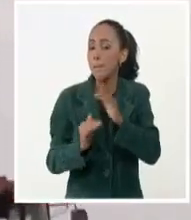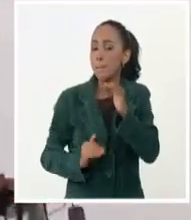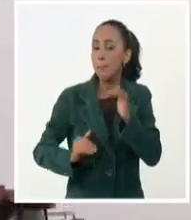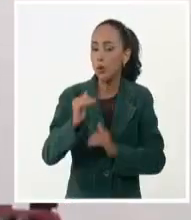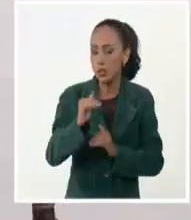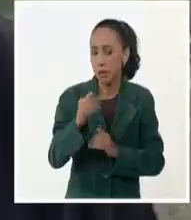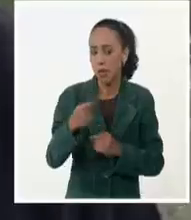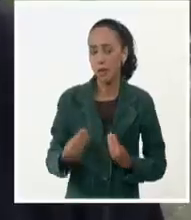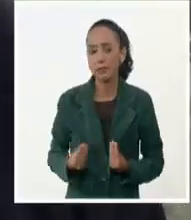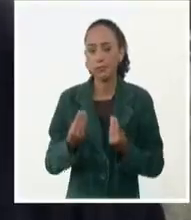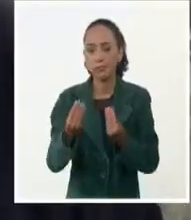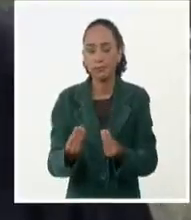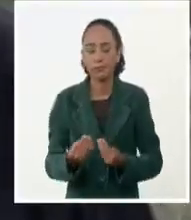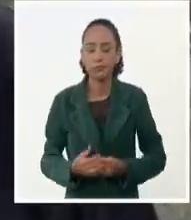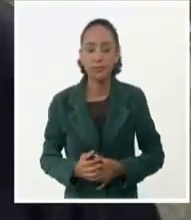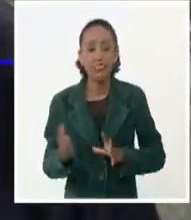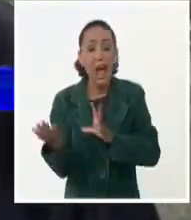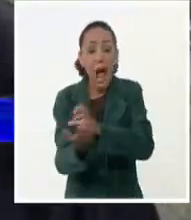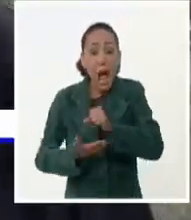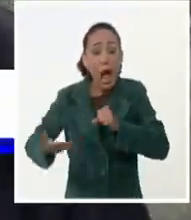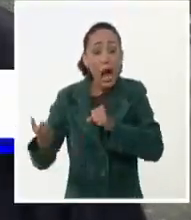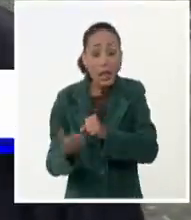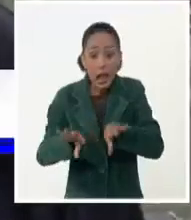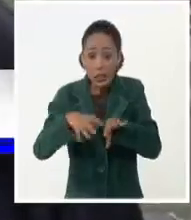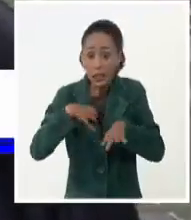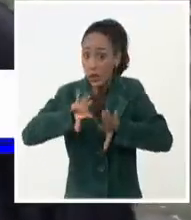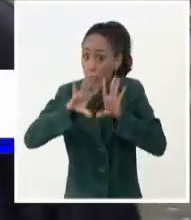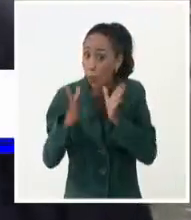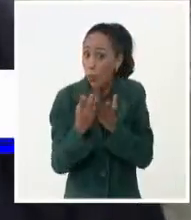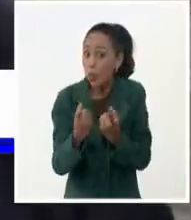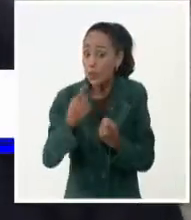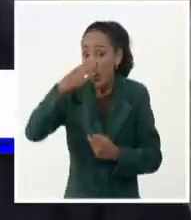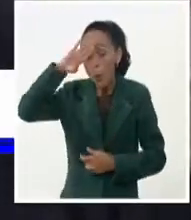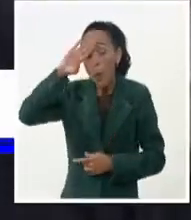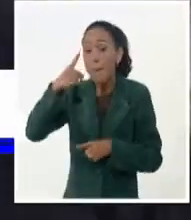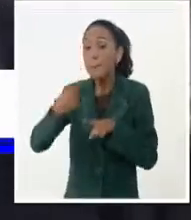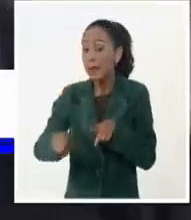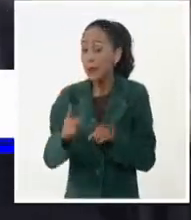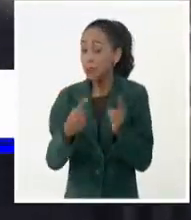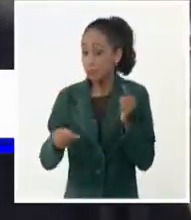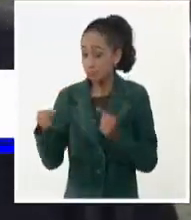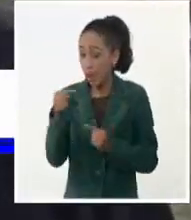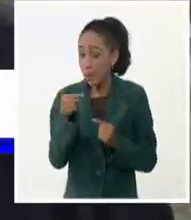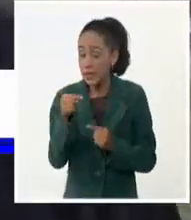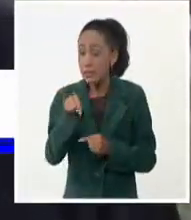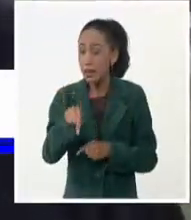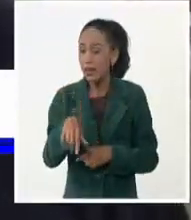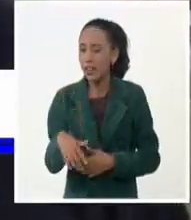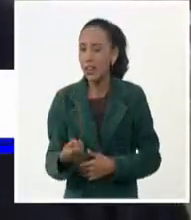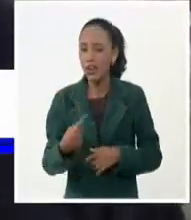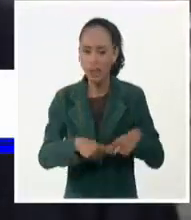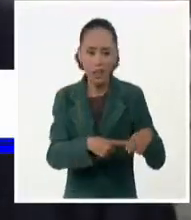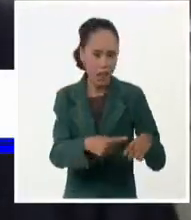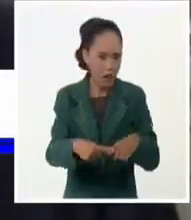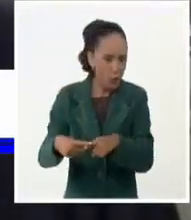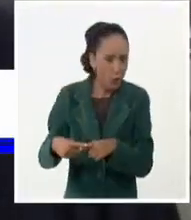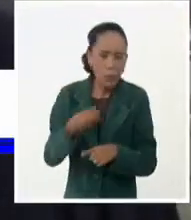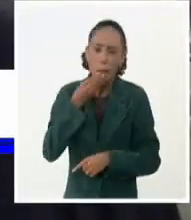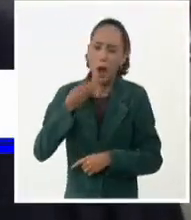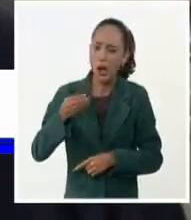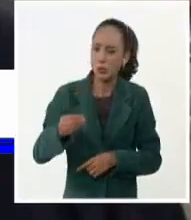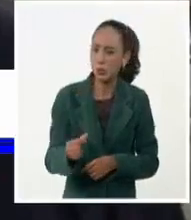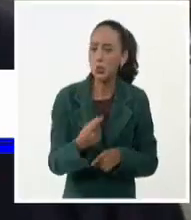realidad que la caña tiene todo lo que necesita nuestro país, pero también tiene algo fundamental, que son los derivados. Y esos derivados sirven